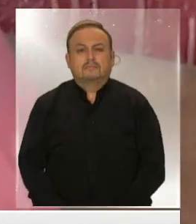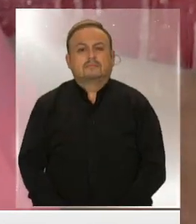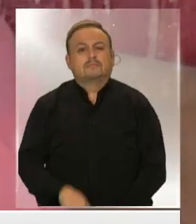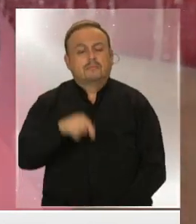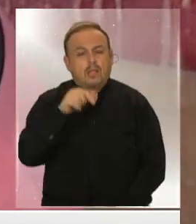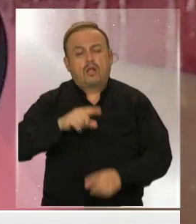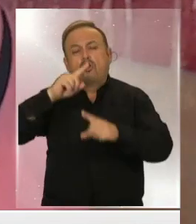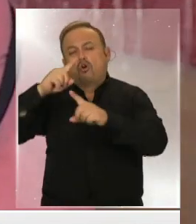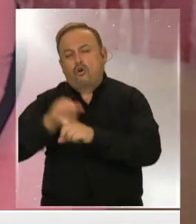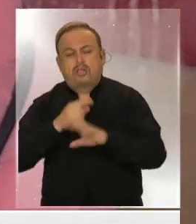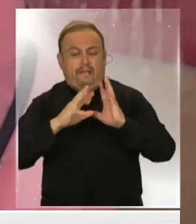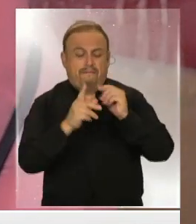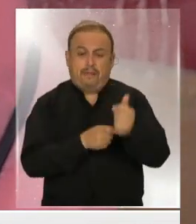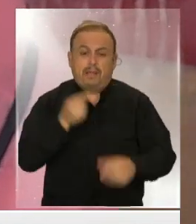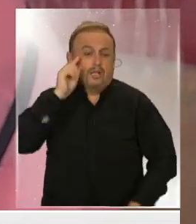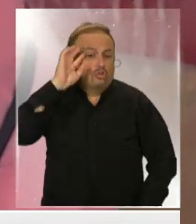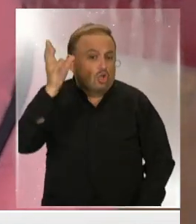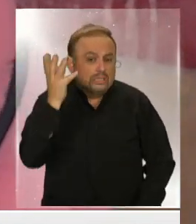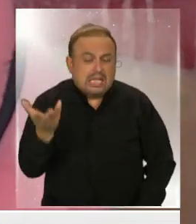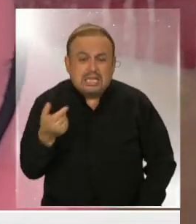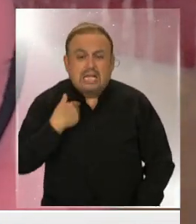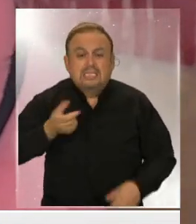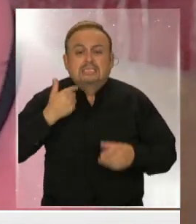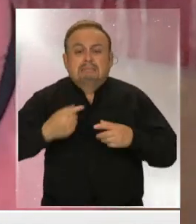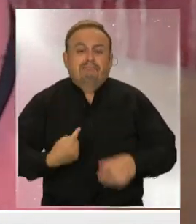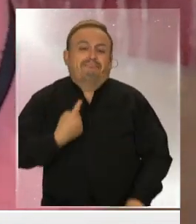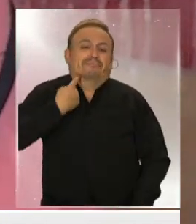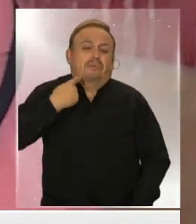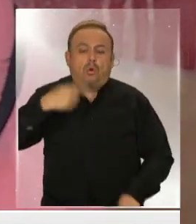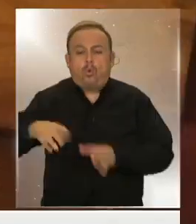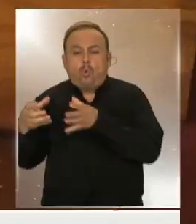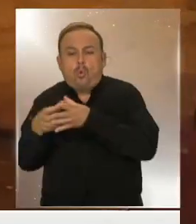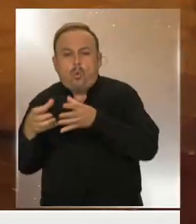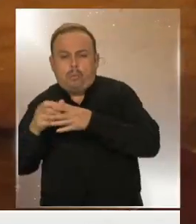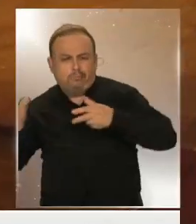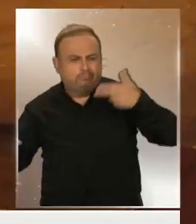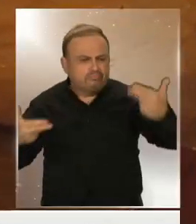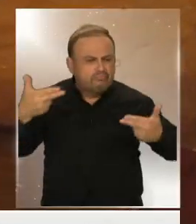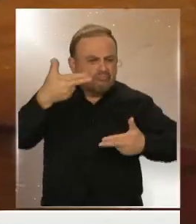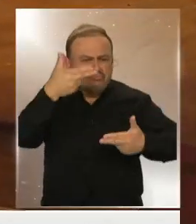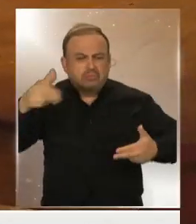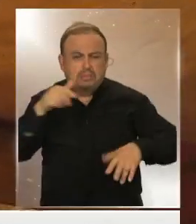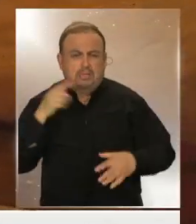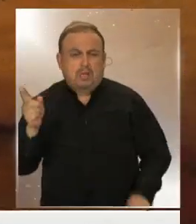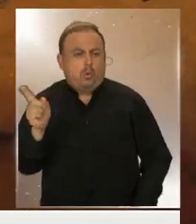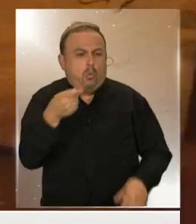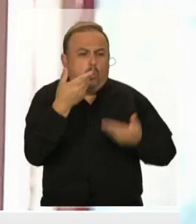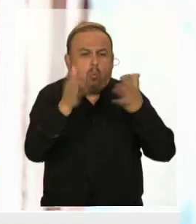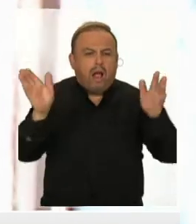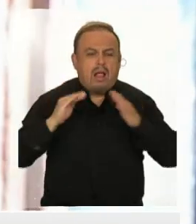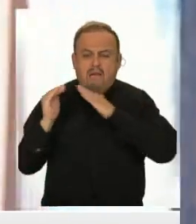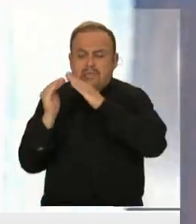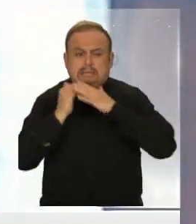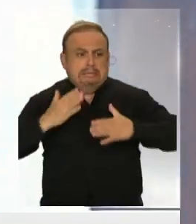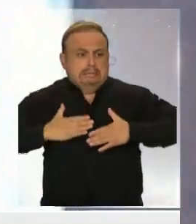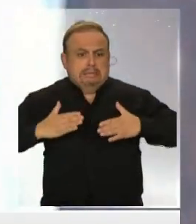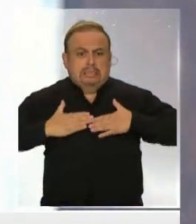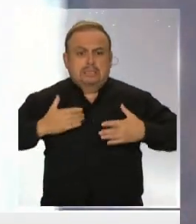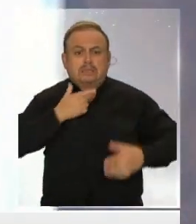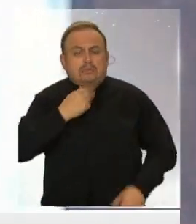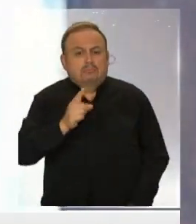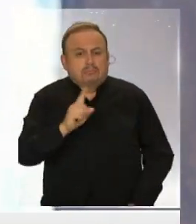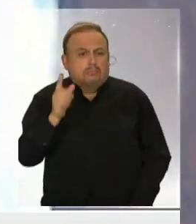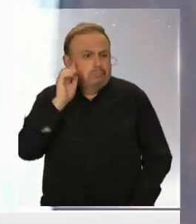Una vez más, familias inocentes sufren las consecuencias de grupos delictuales que a punta de armas amedrentan a vecinos que, sin desearlo,